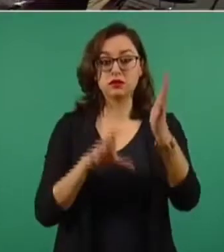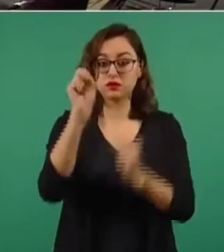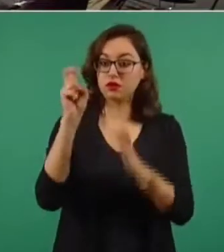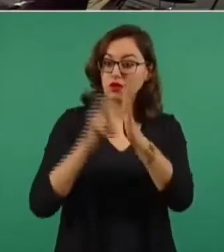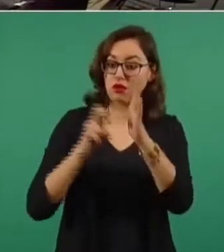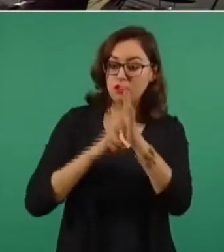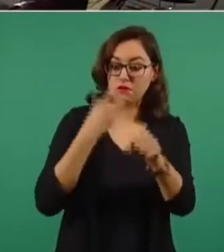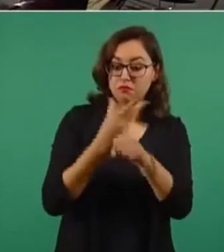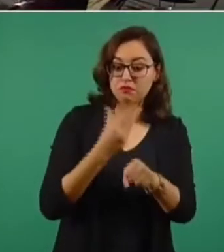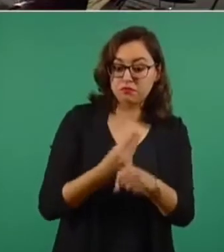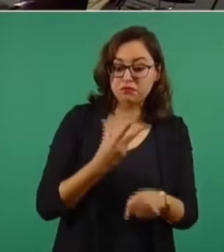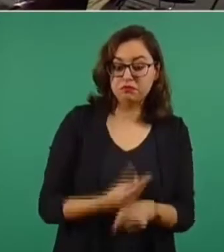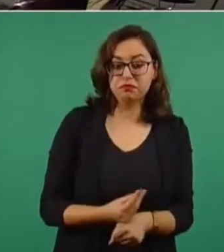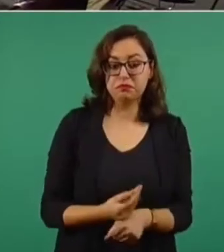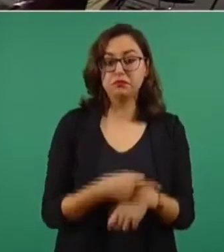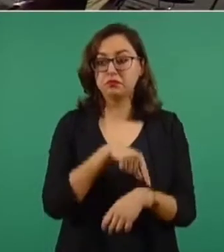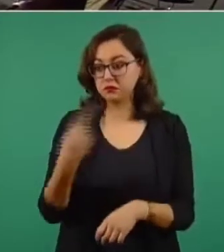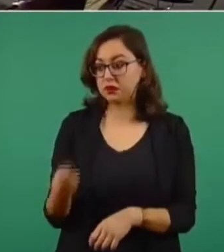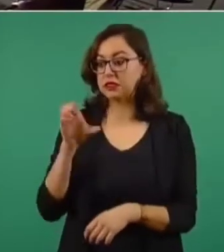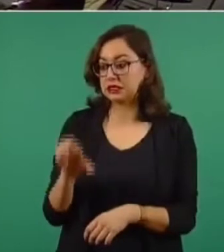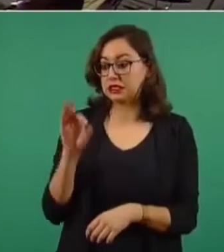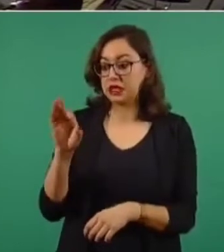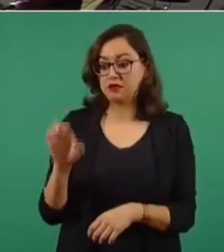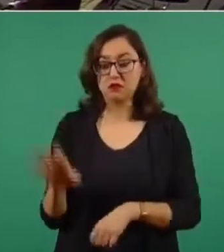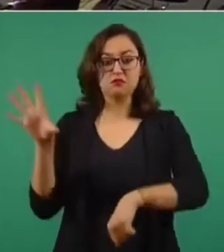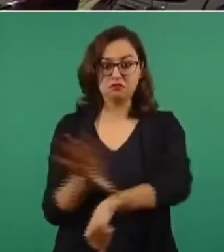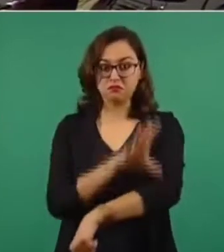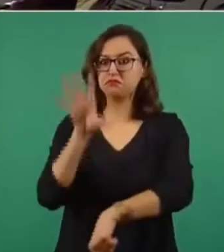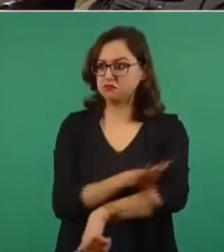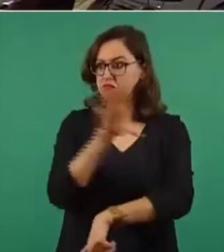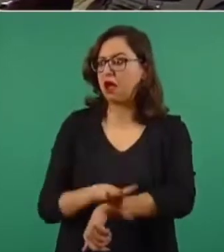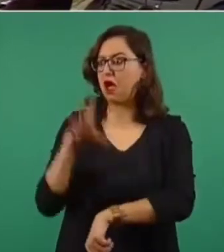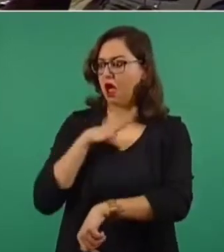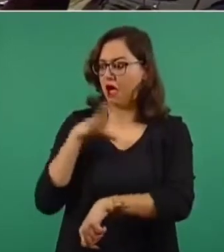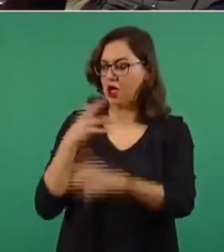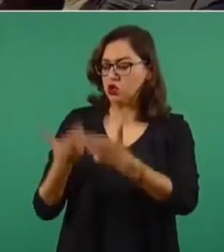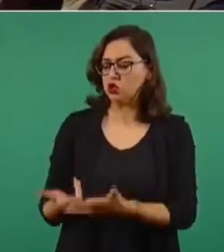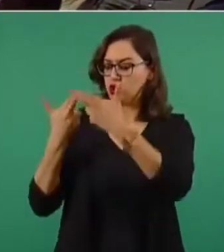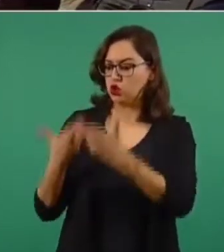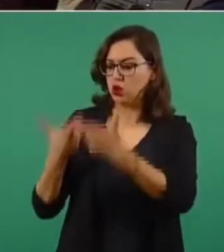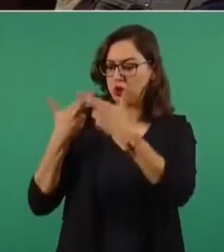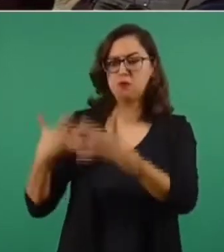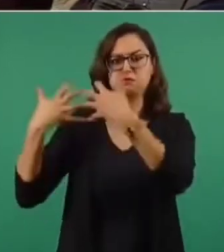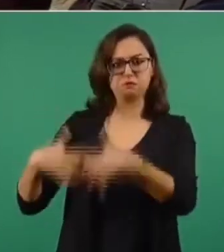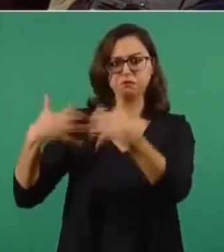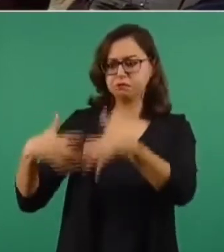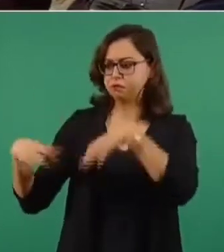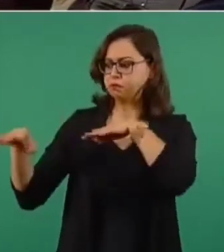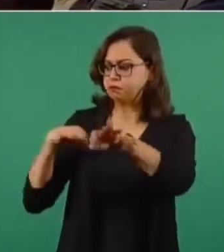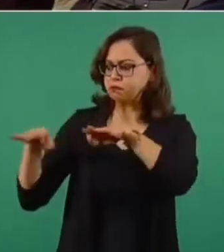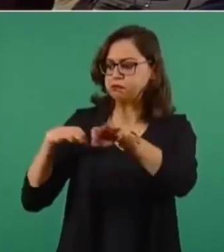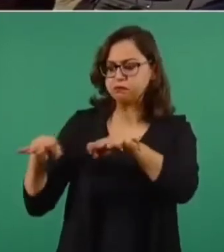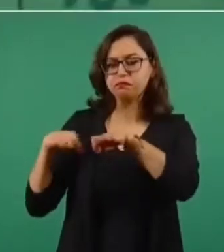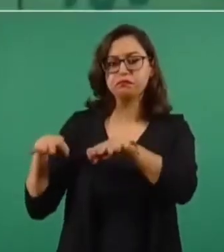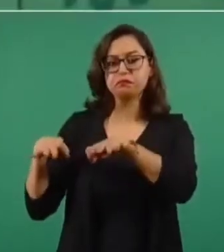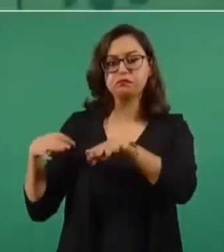aunque tenga capacidad de generación la Comisión Federal de Electricidad, no se le permite